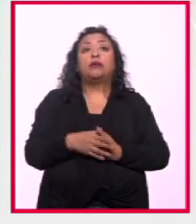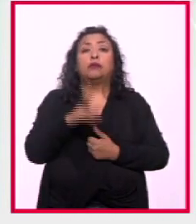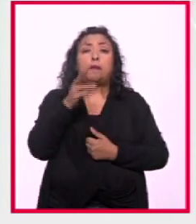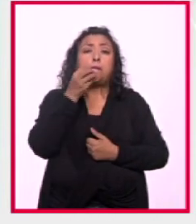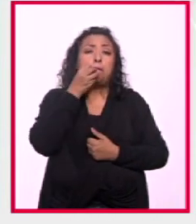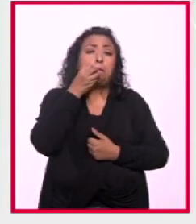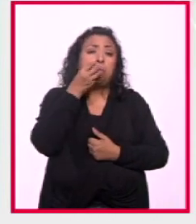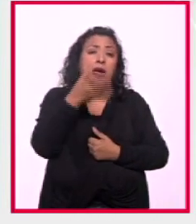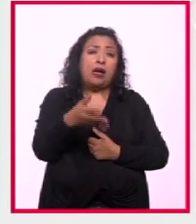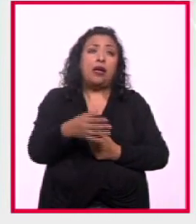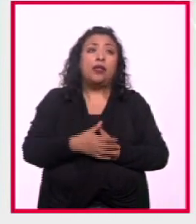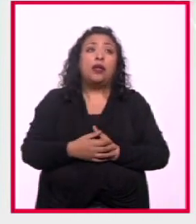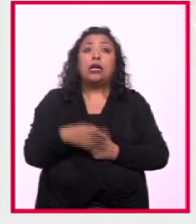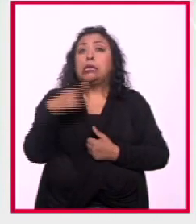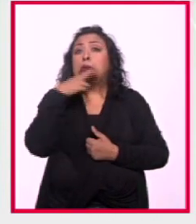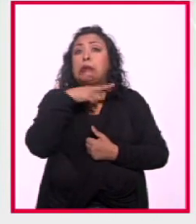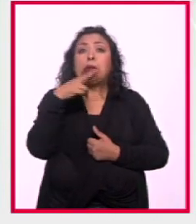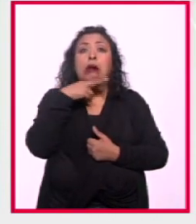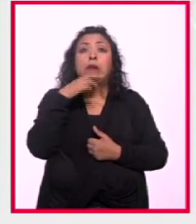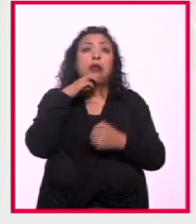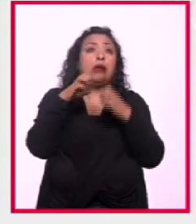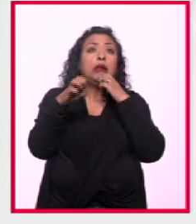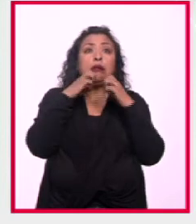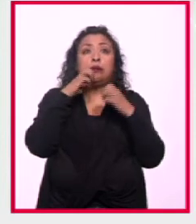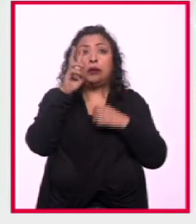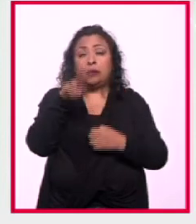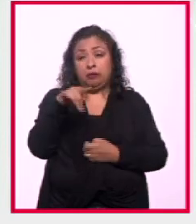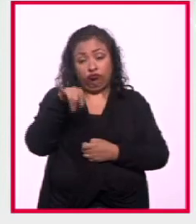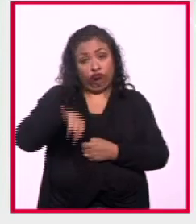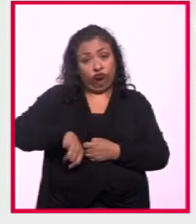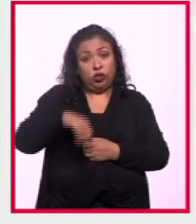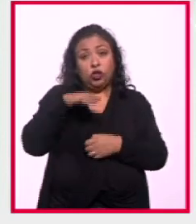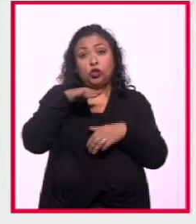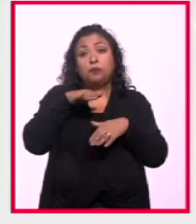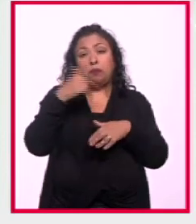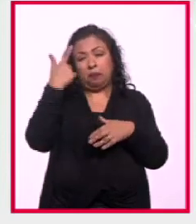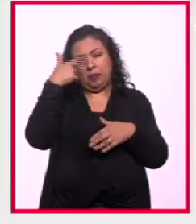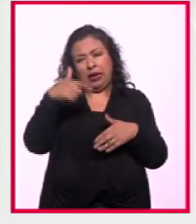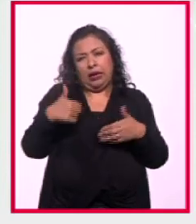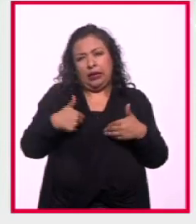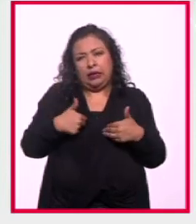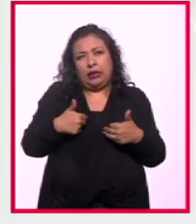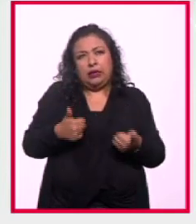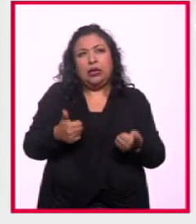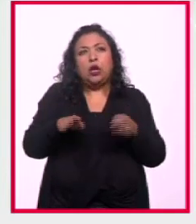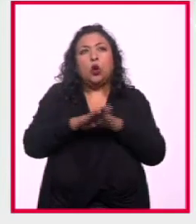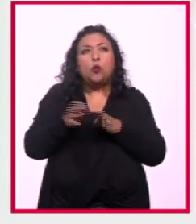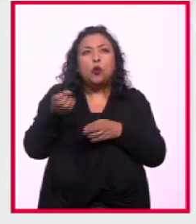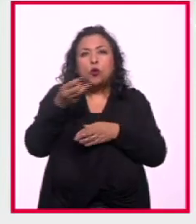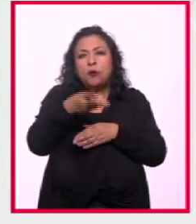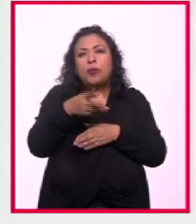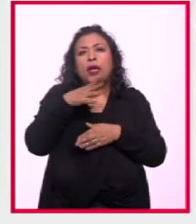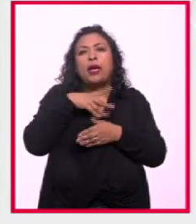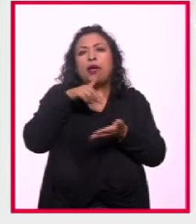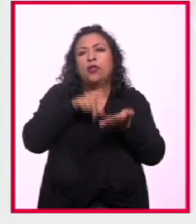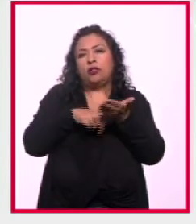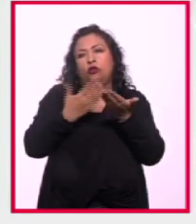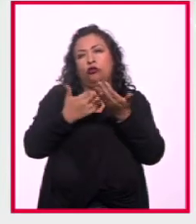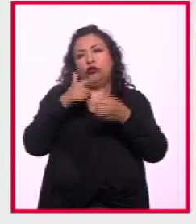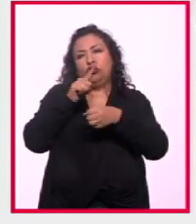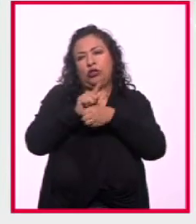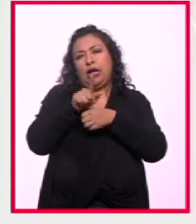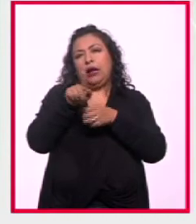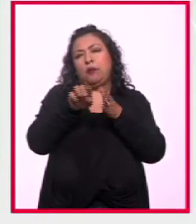fácilmente esta conversación una relación muy interesante sobre todo para entender los aportes que nos dejó el movimiento social